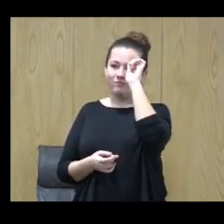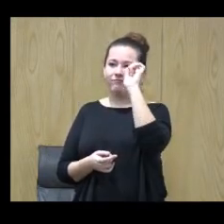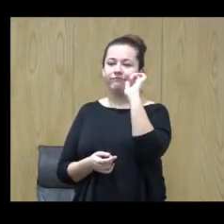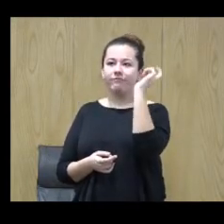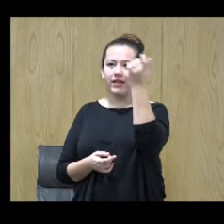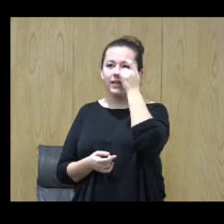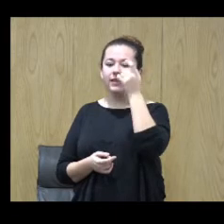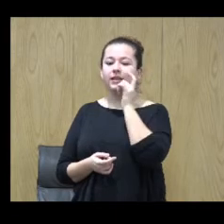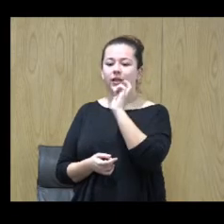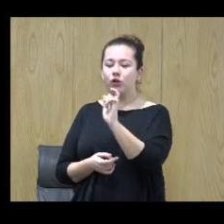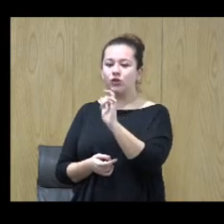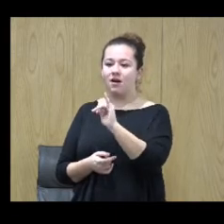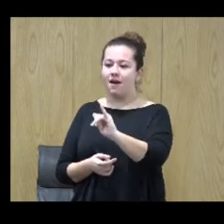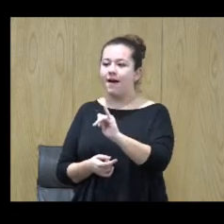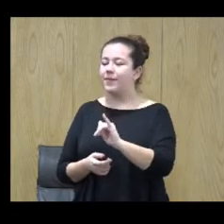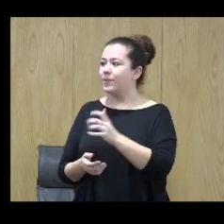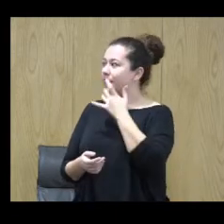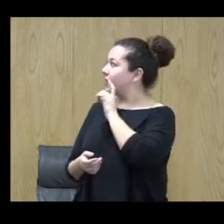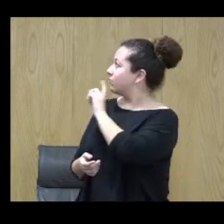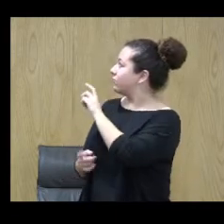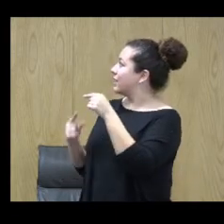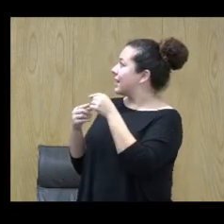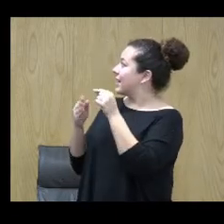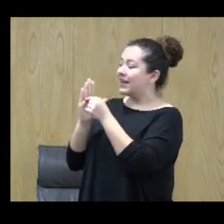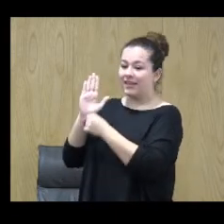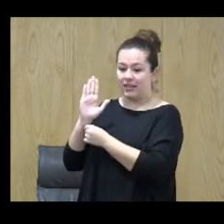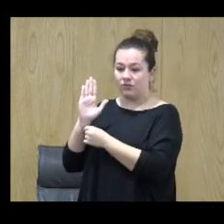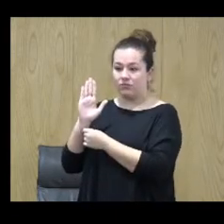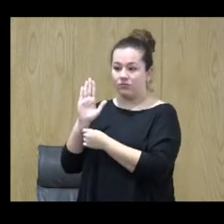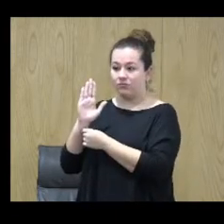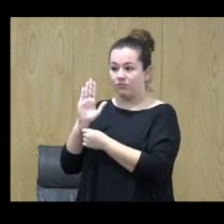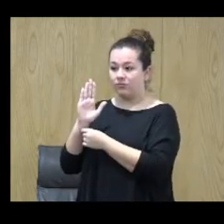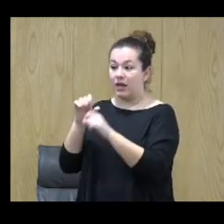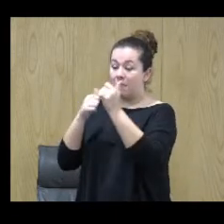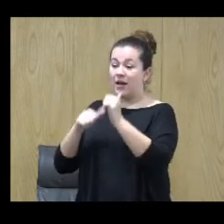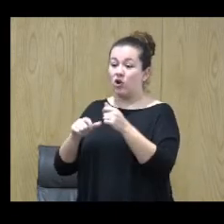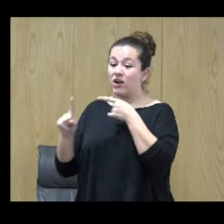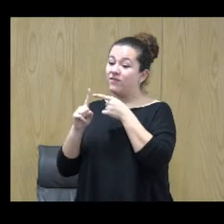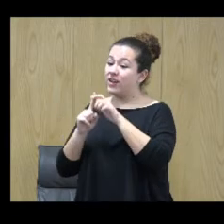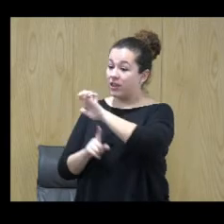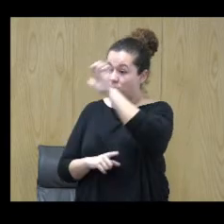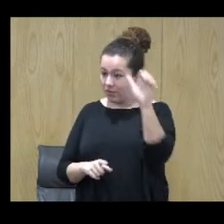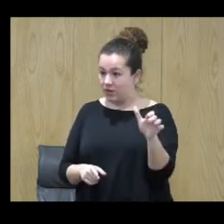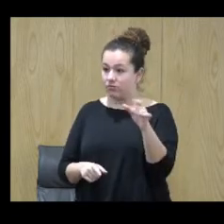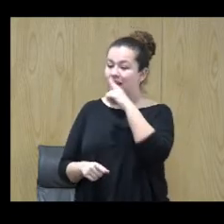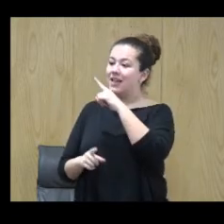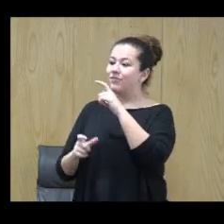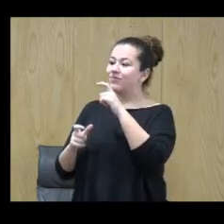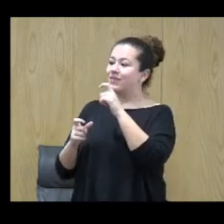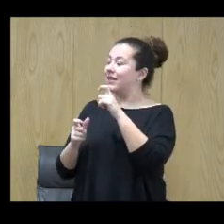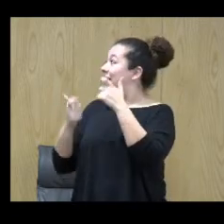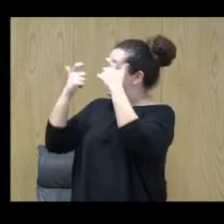de la aquí tenéis los criterios del marco de referencia europeo. Aquí tenéis la escala según